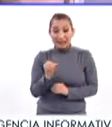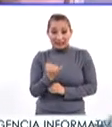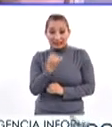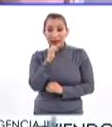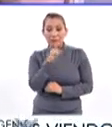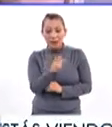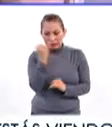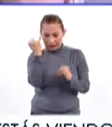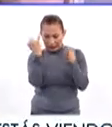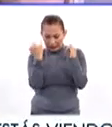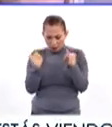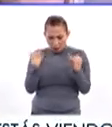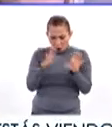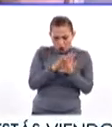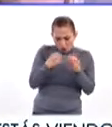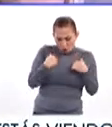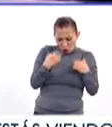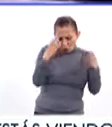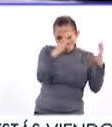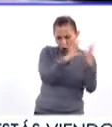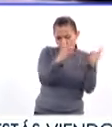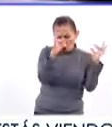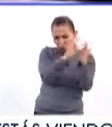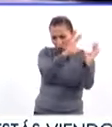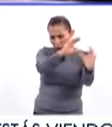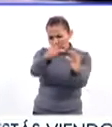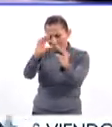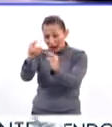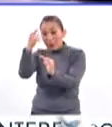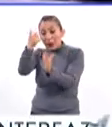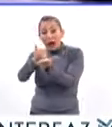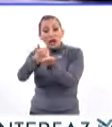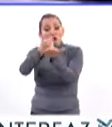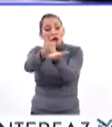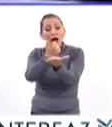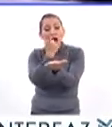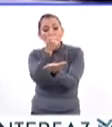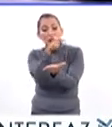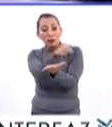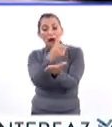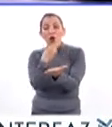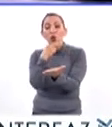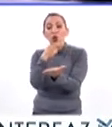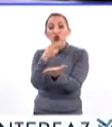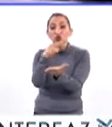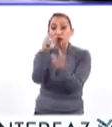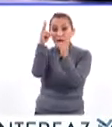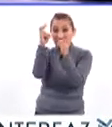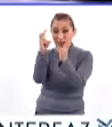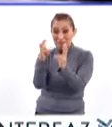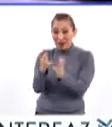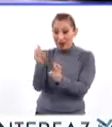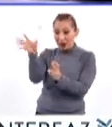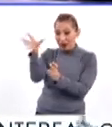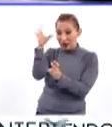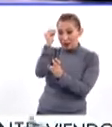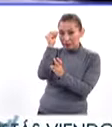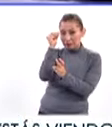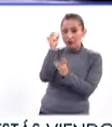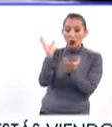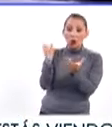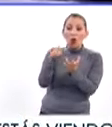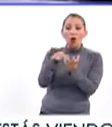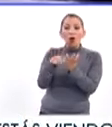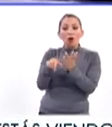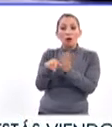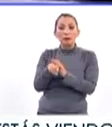supuesto, estrategias pedagógicas que logren encauzar todos estos contenidos en un momento dado, si los hay o si no